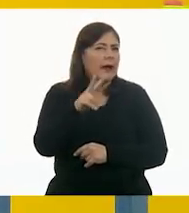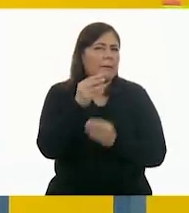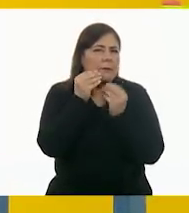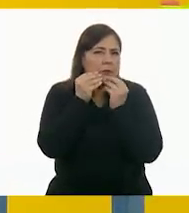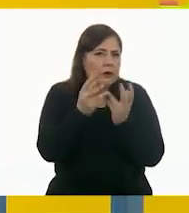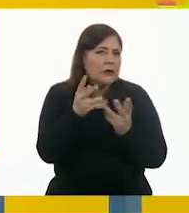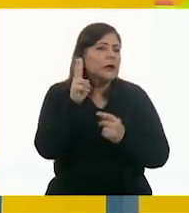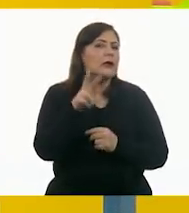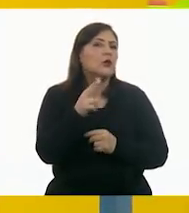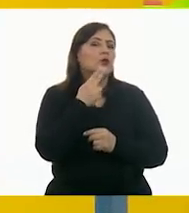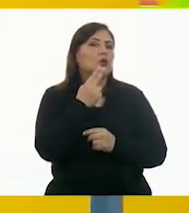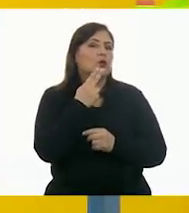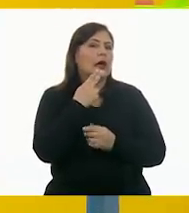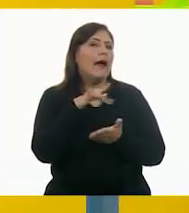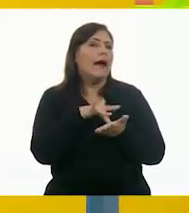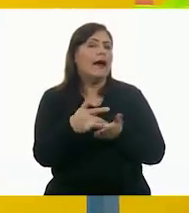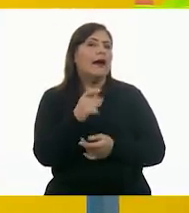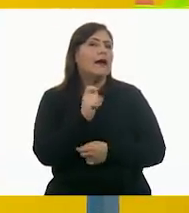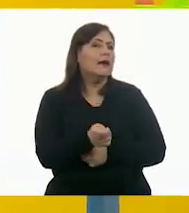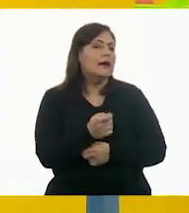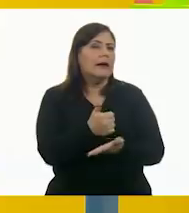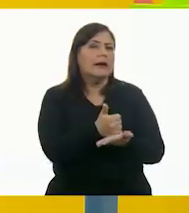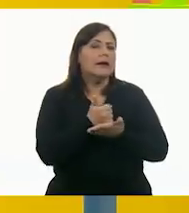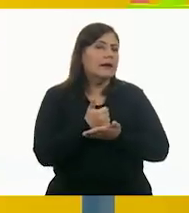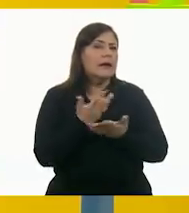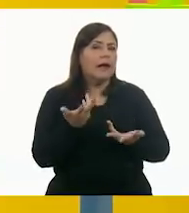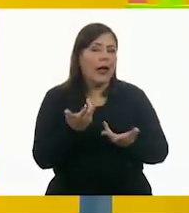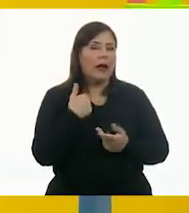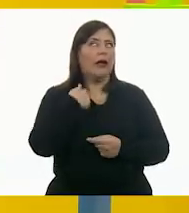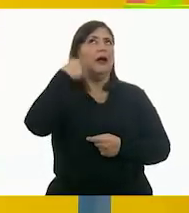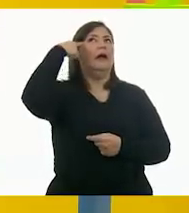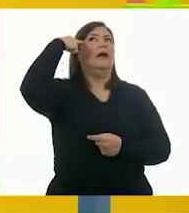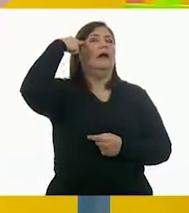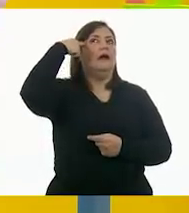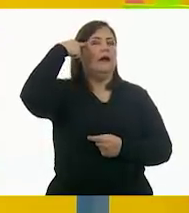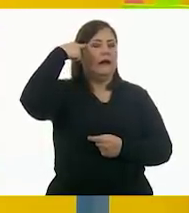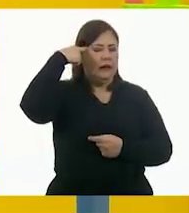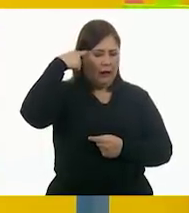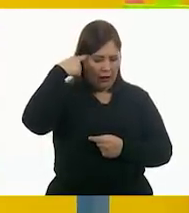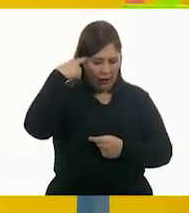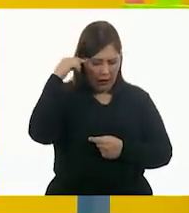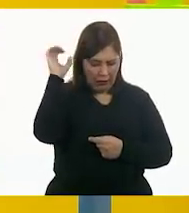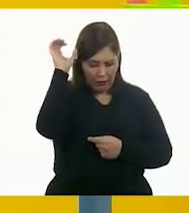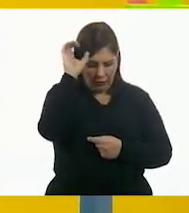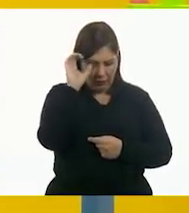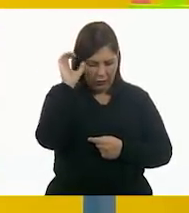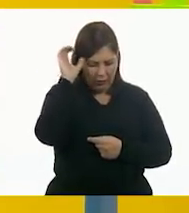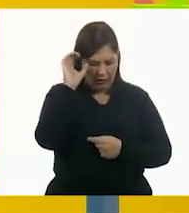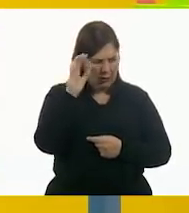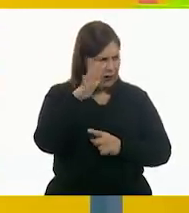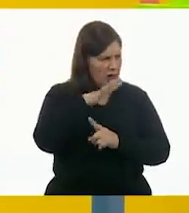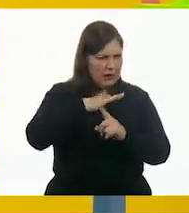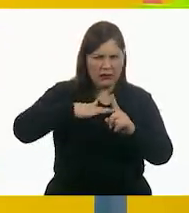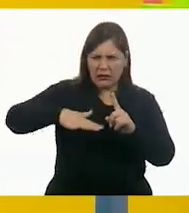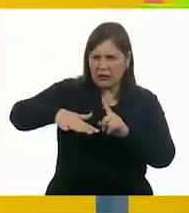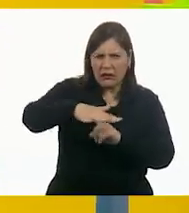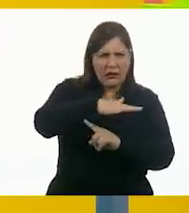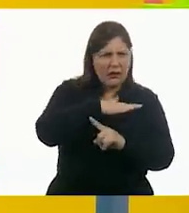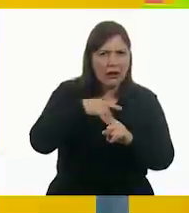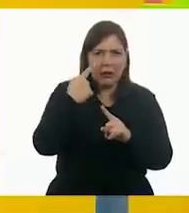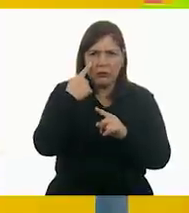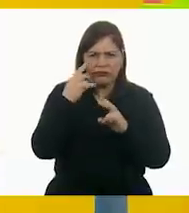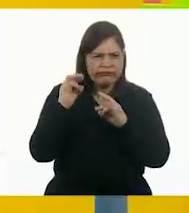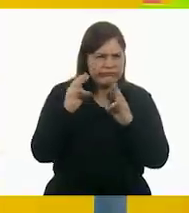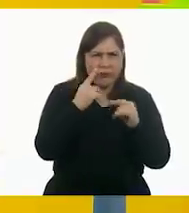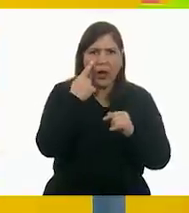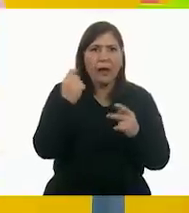¿verdad? Porque nos ayuda a concientizar, hacernos conscientes de lo que está pasando. Paramos,